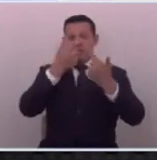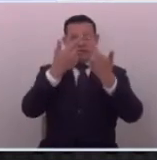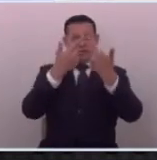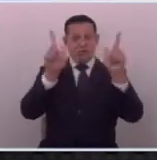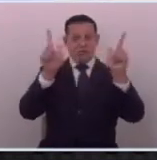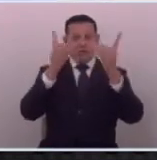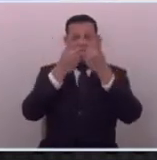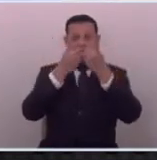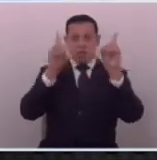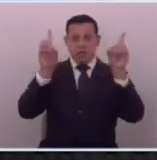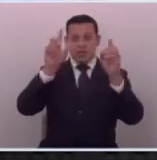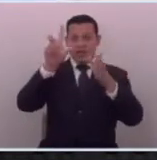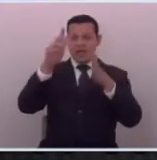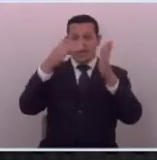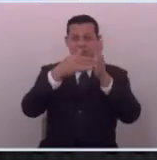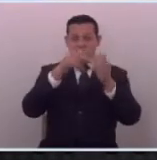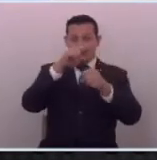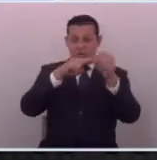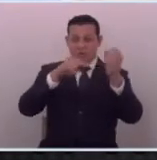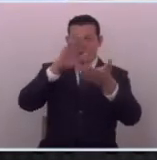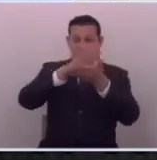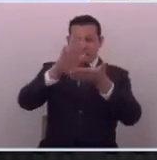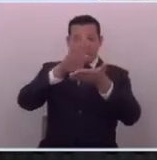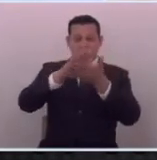mil o cuatro mil pesos y por lo que están llorando ahora